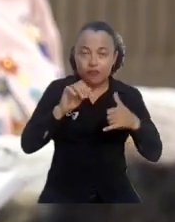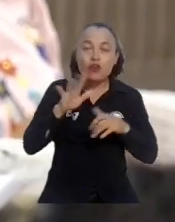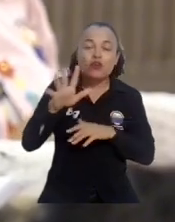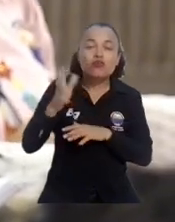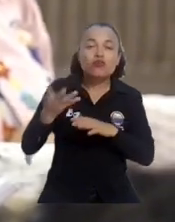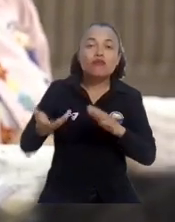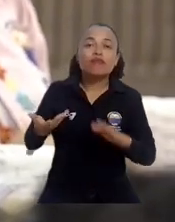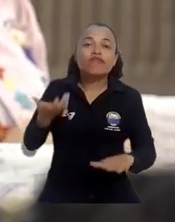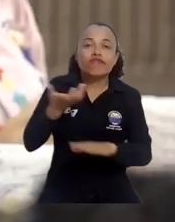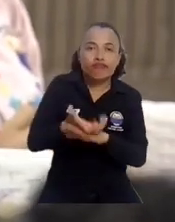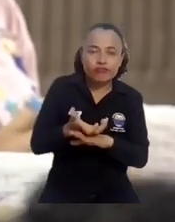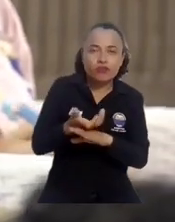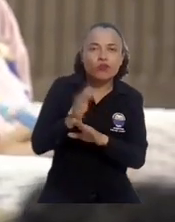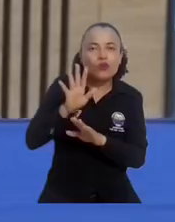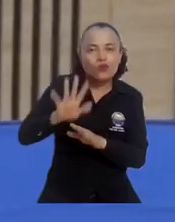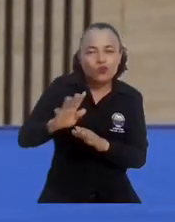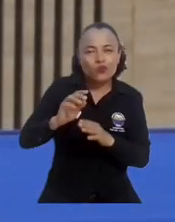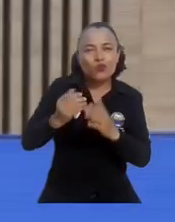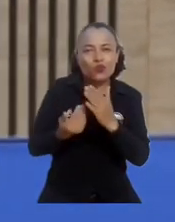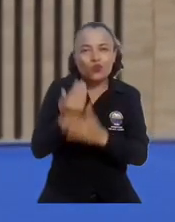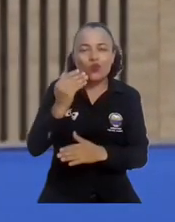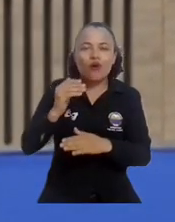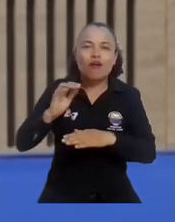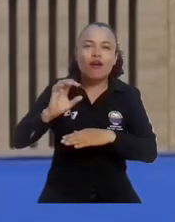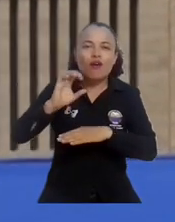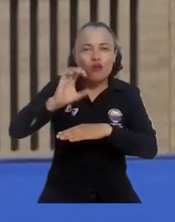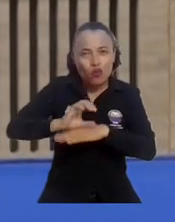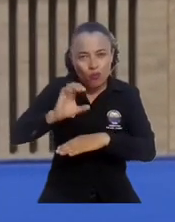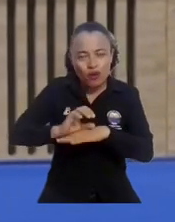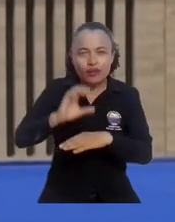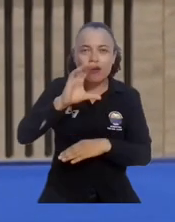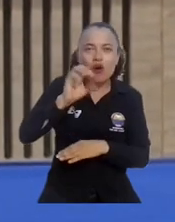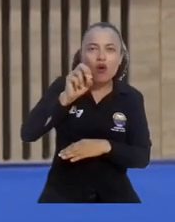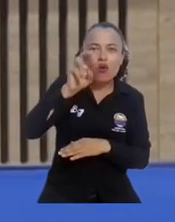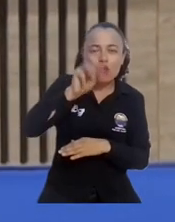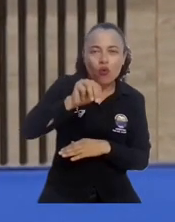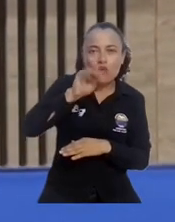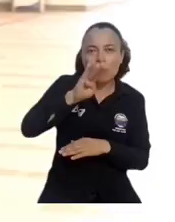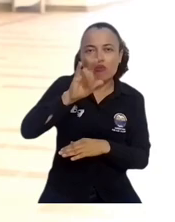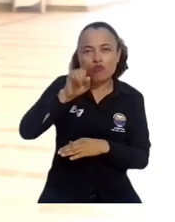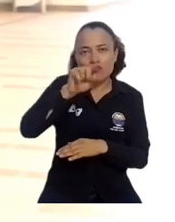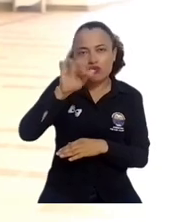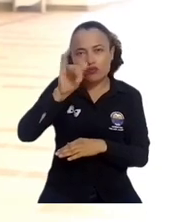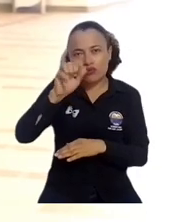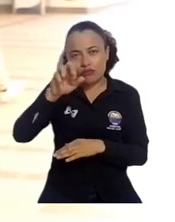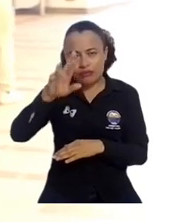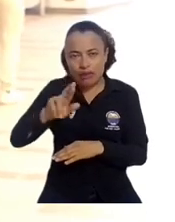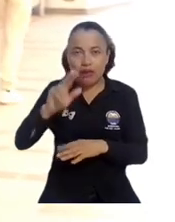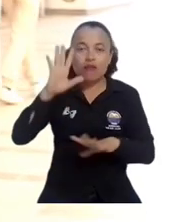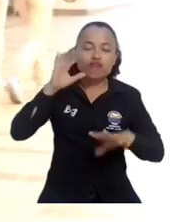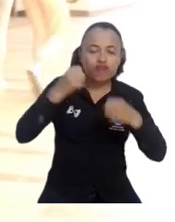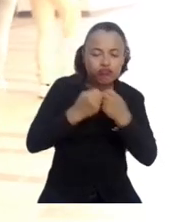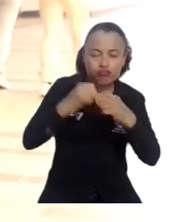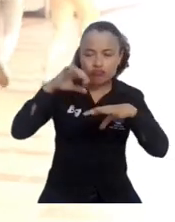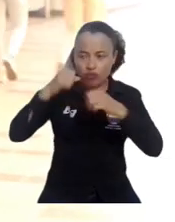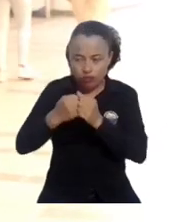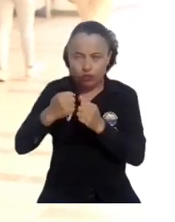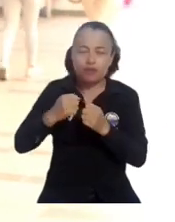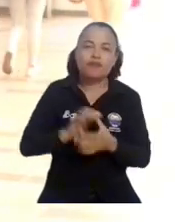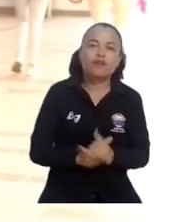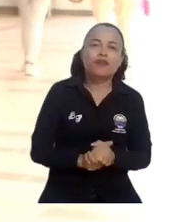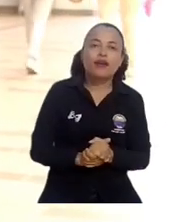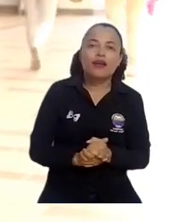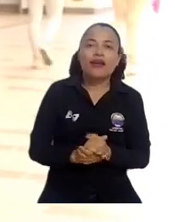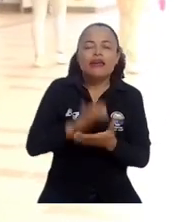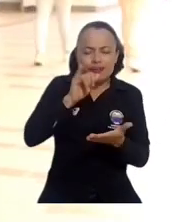laboral en el sector minero, y la firma del convenio de cooperación entre las entidades aliadas. Y realmente, más que revisar un